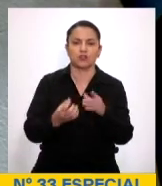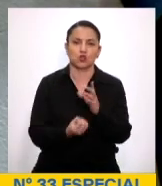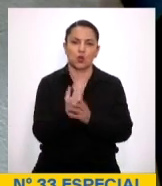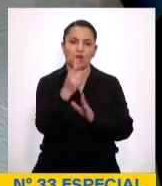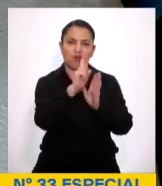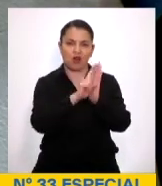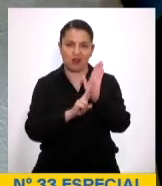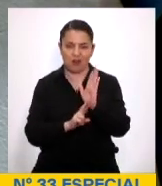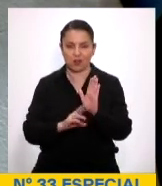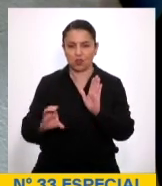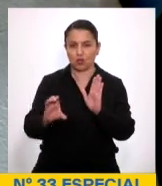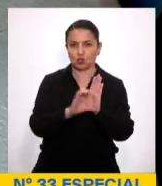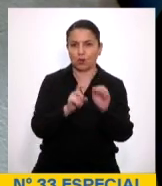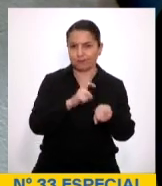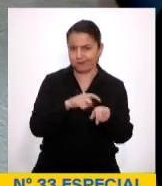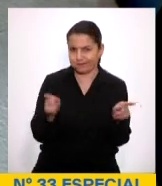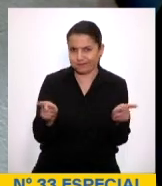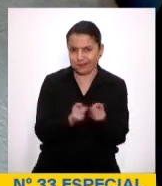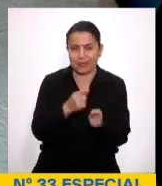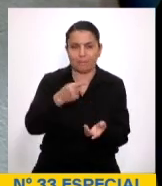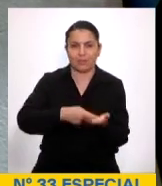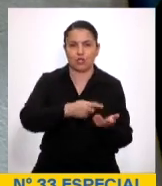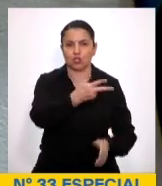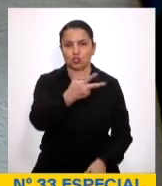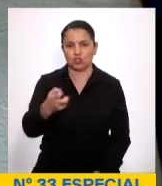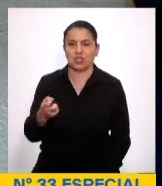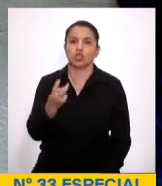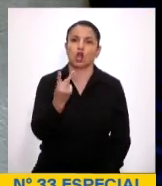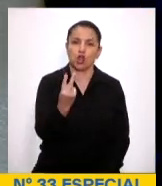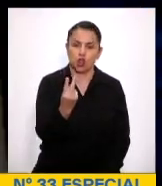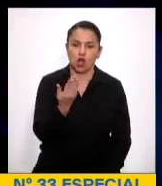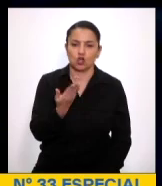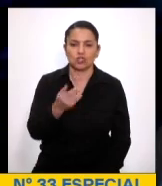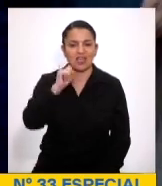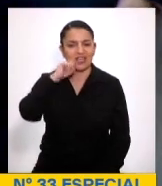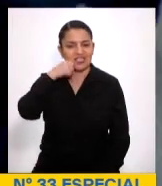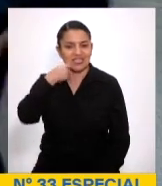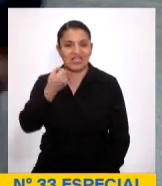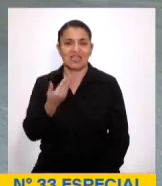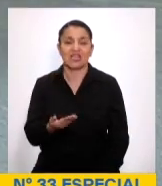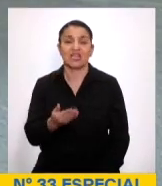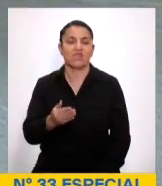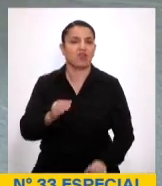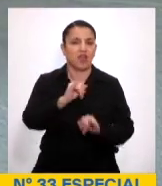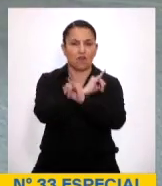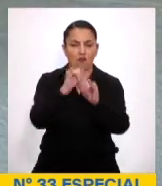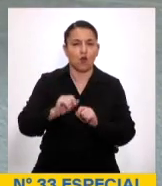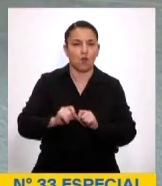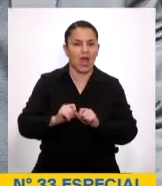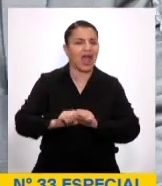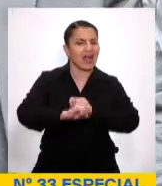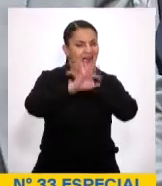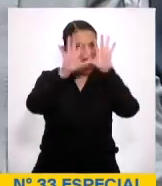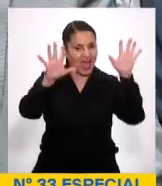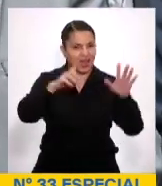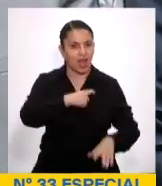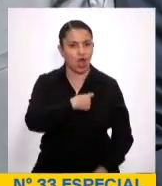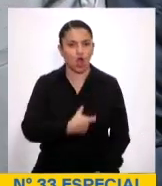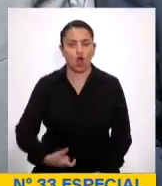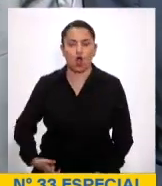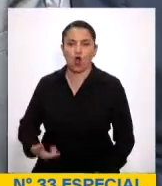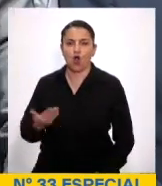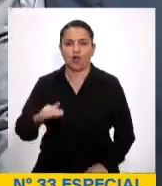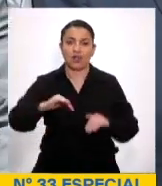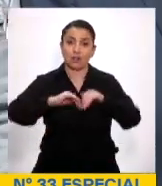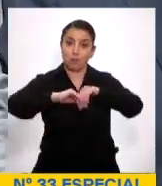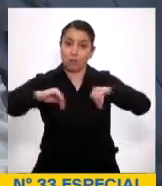constitucional provisorio de 1812 el cual establecía una forma de gobierno más clara apegada al principio de separación